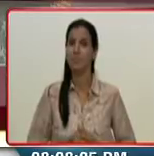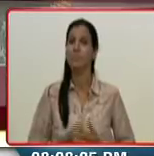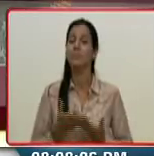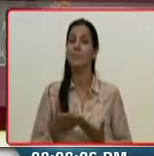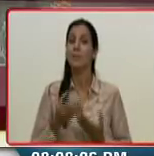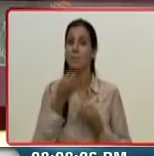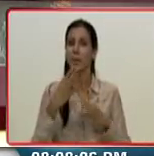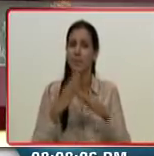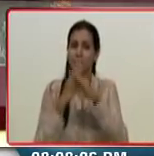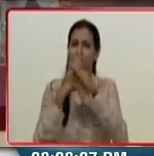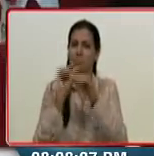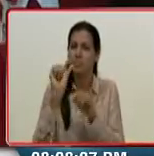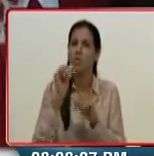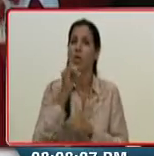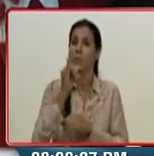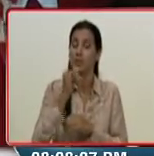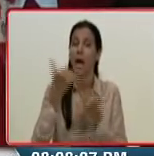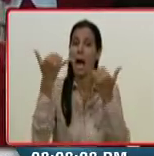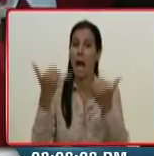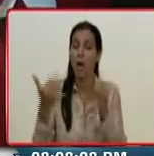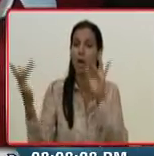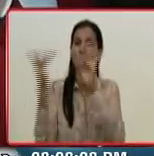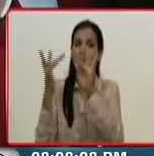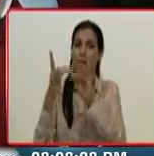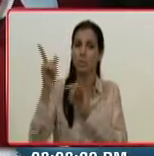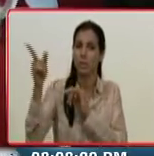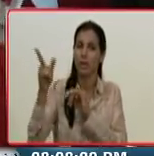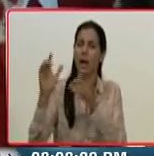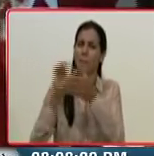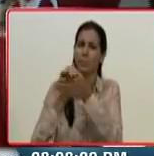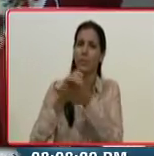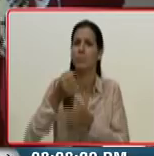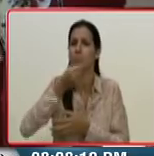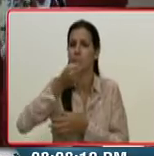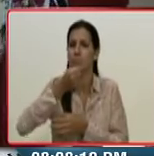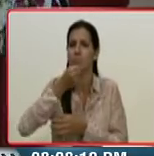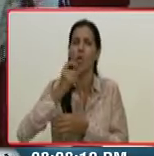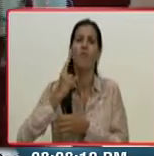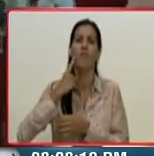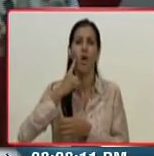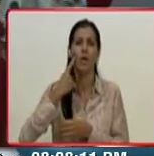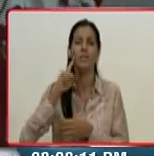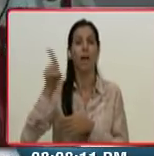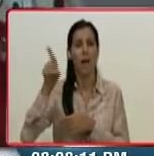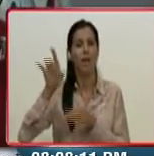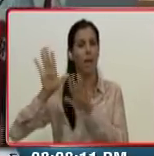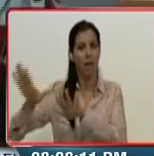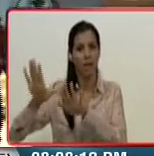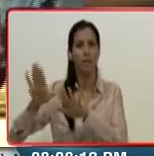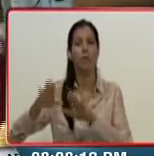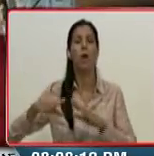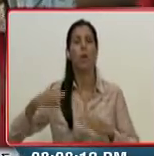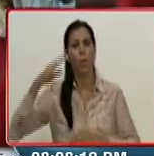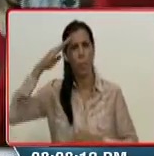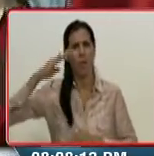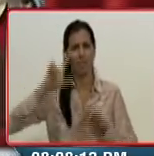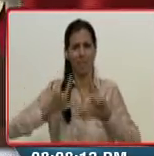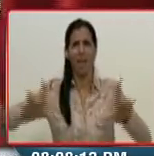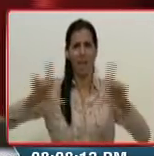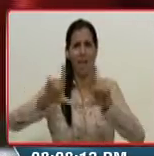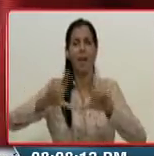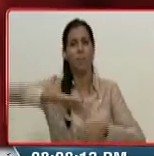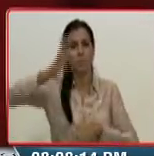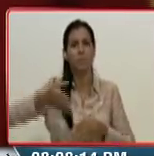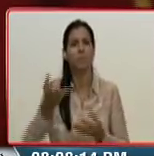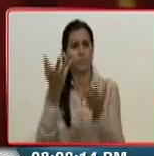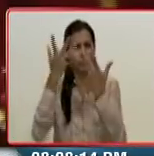Bien, hacemos un alto en esta información. A esta hora hacemos un contacto con nuestro compañero Boris Castellano, quien se encuentra en el cuartel de la montaña y nos ofrece